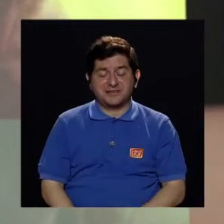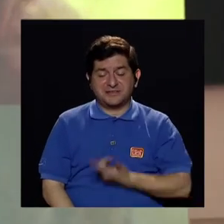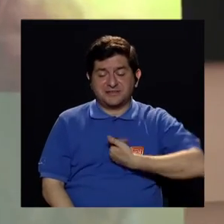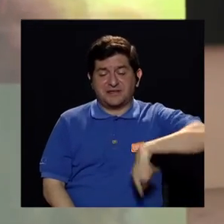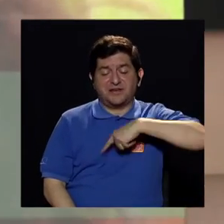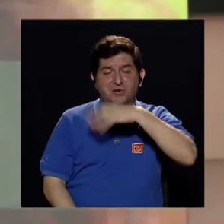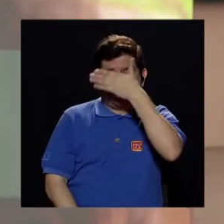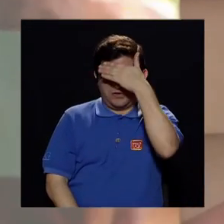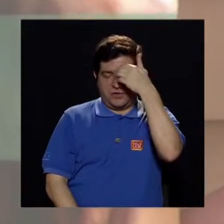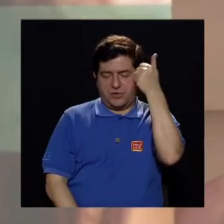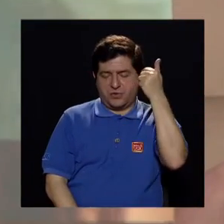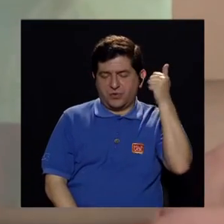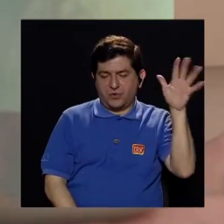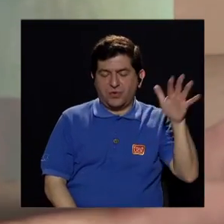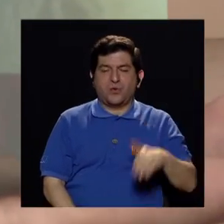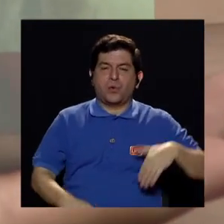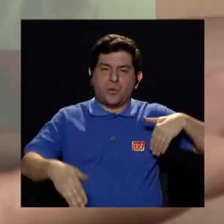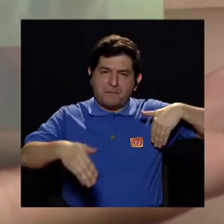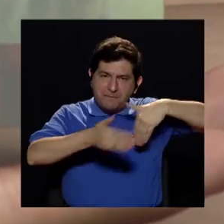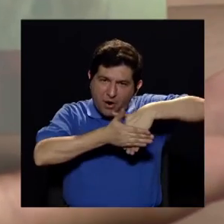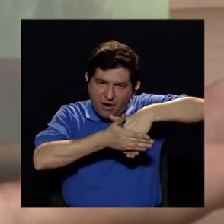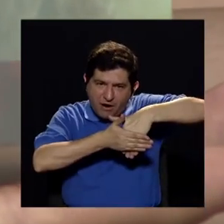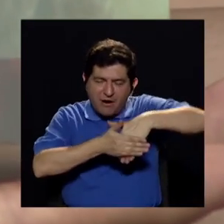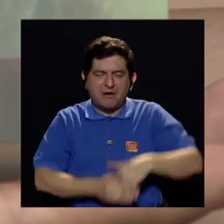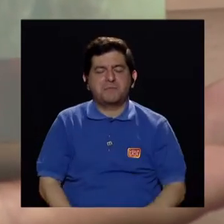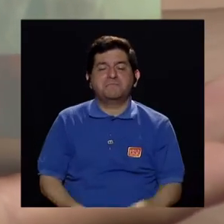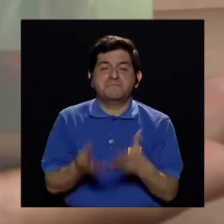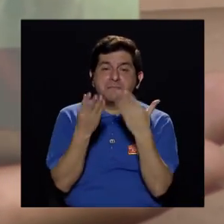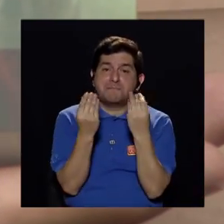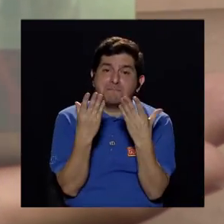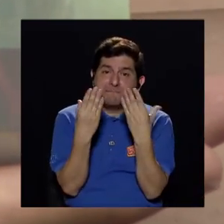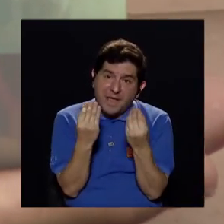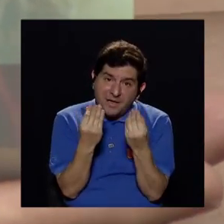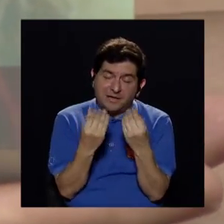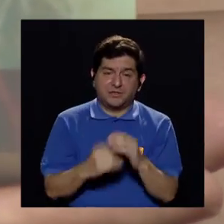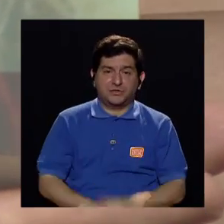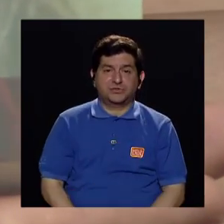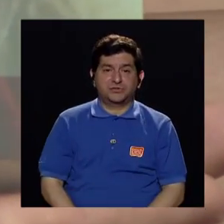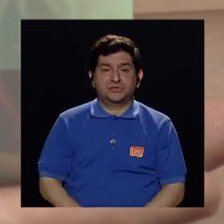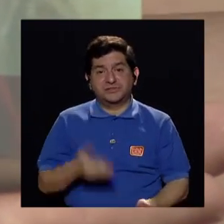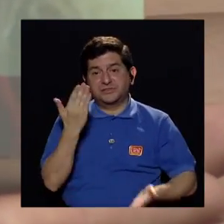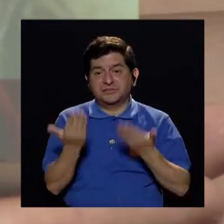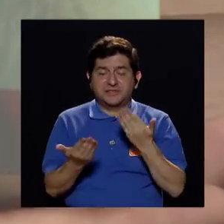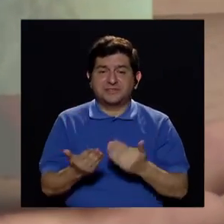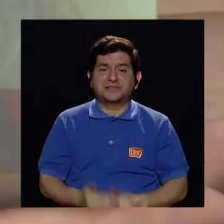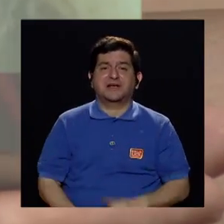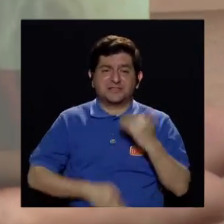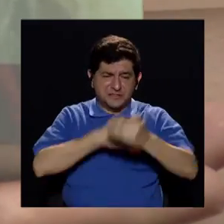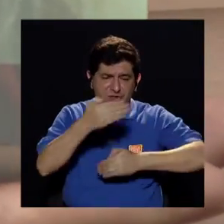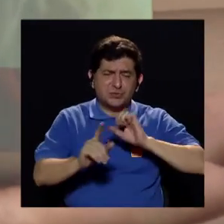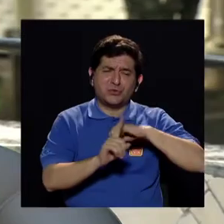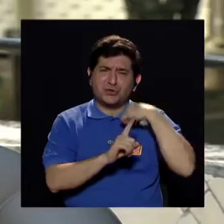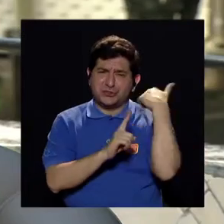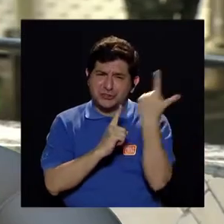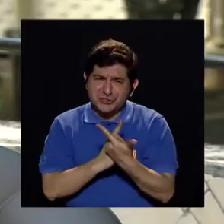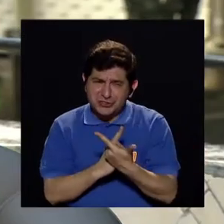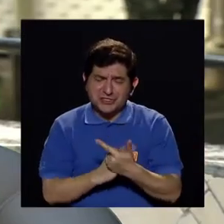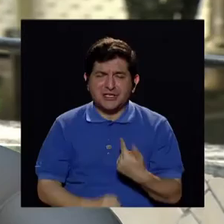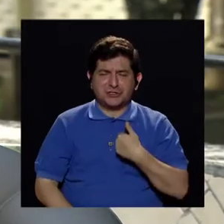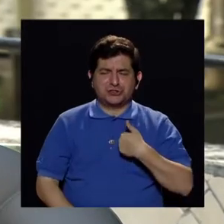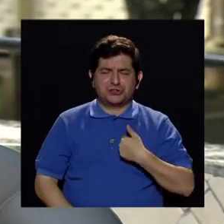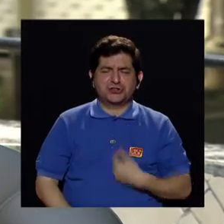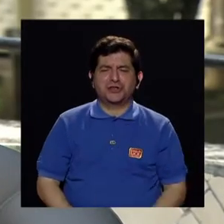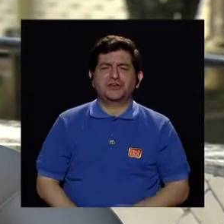lo olvidamos. Por el mismo bloqueo, por los mismos miedos, por la misma programación social que he tenido, que me